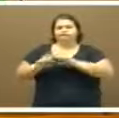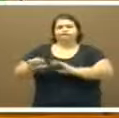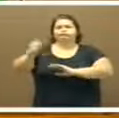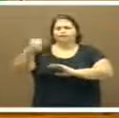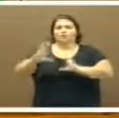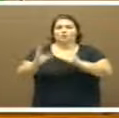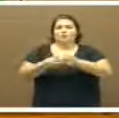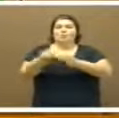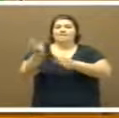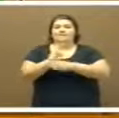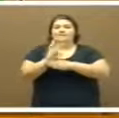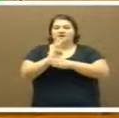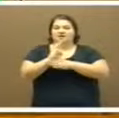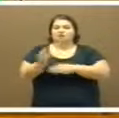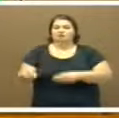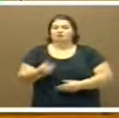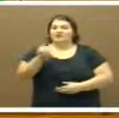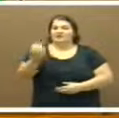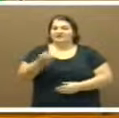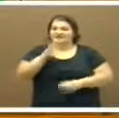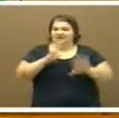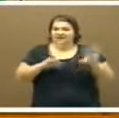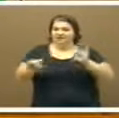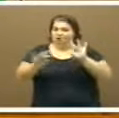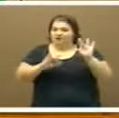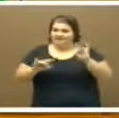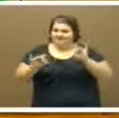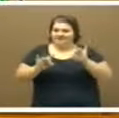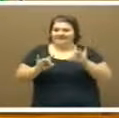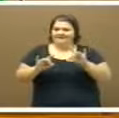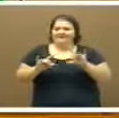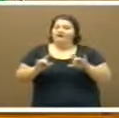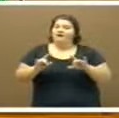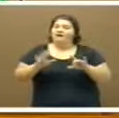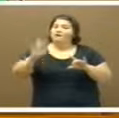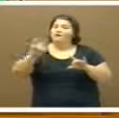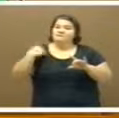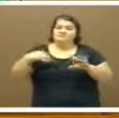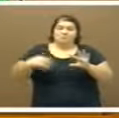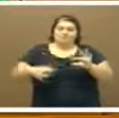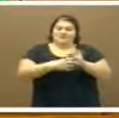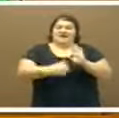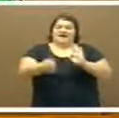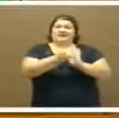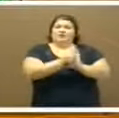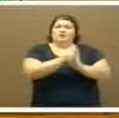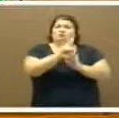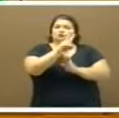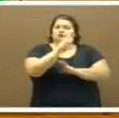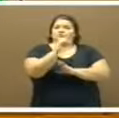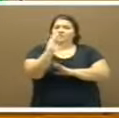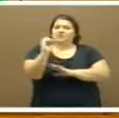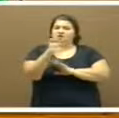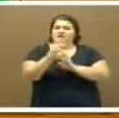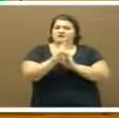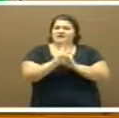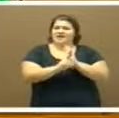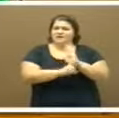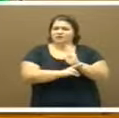al Grupo Parlamentario Socialista a PSOE regionalista de conformidad con lo previsto en el artículo 200 del